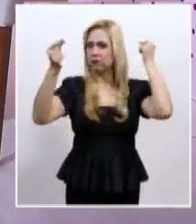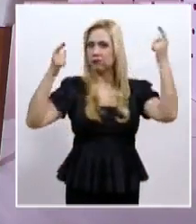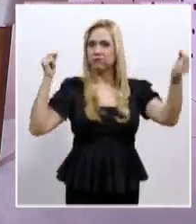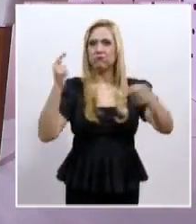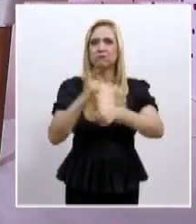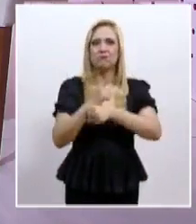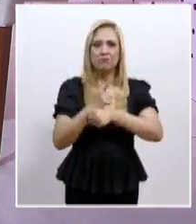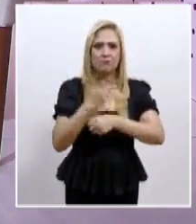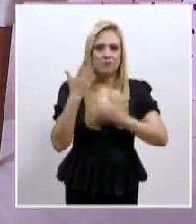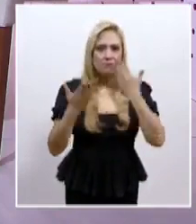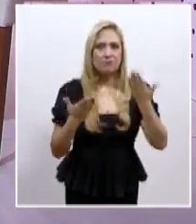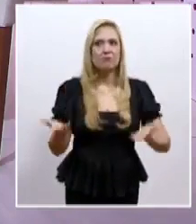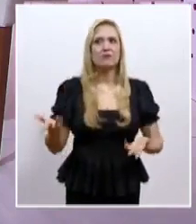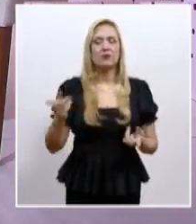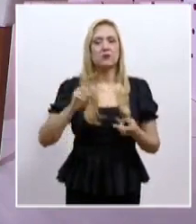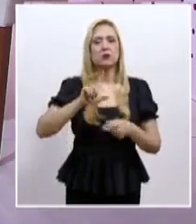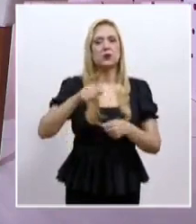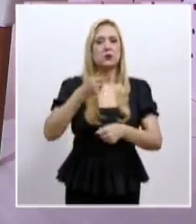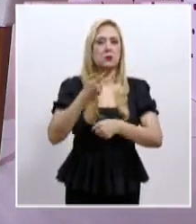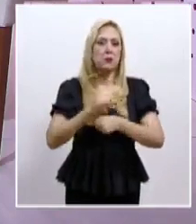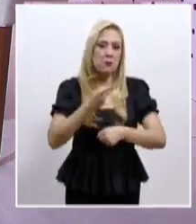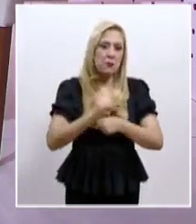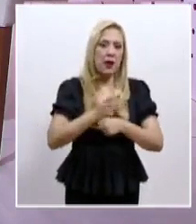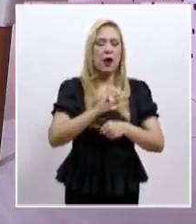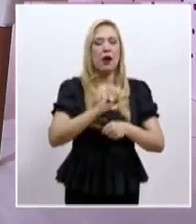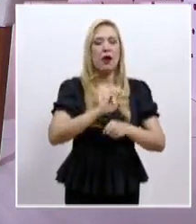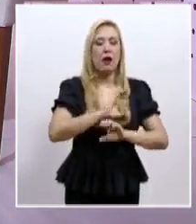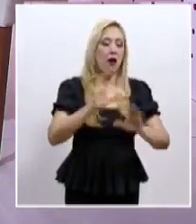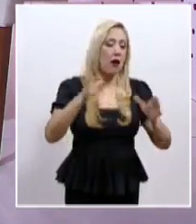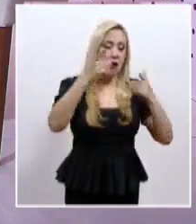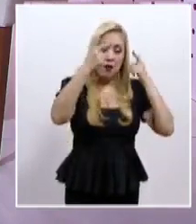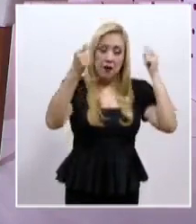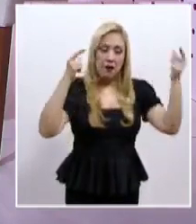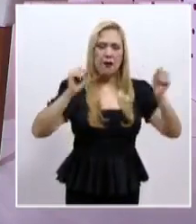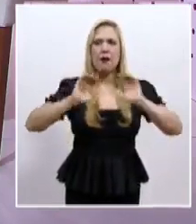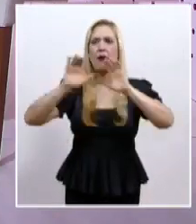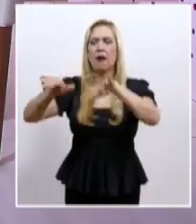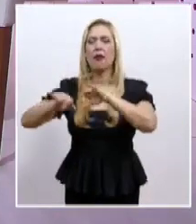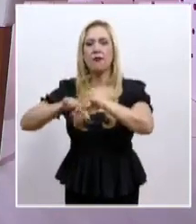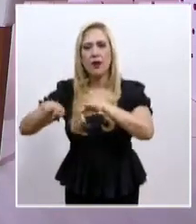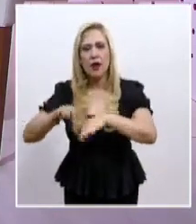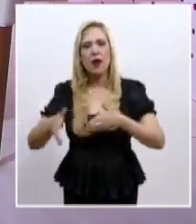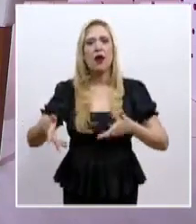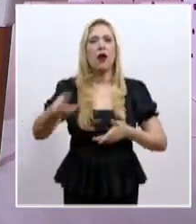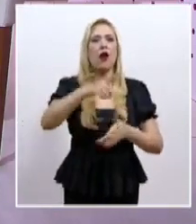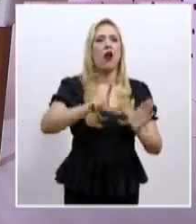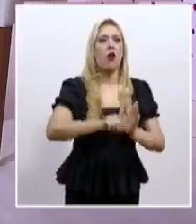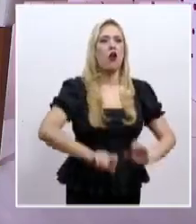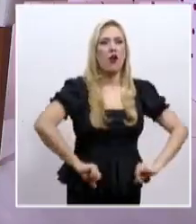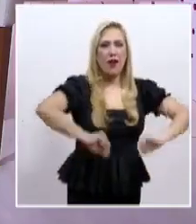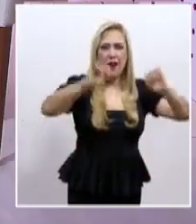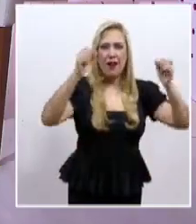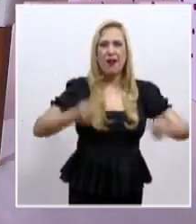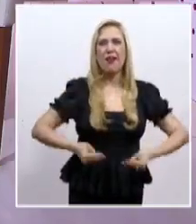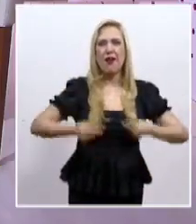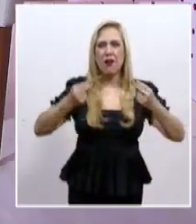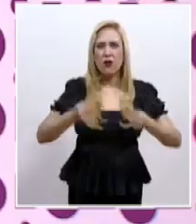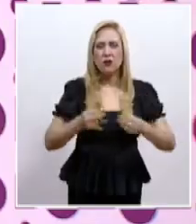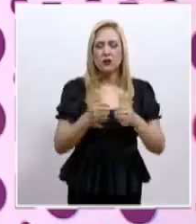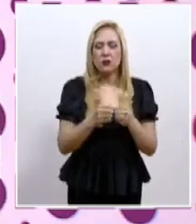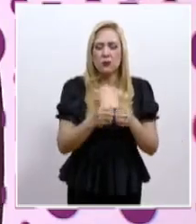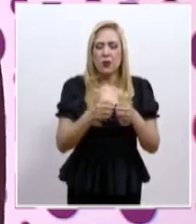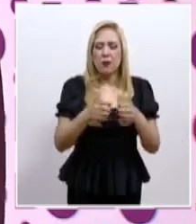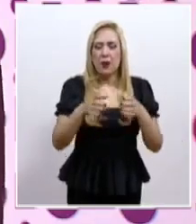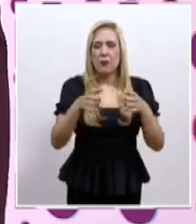de la preparatoria a trabajar. Tiene que venir de las personas que ponen negocios pequeños y estos negocios luego crecen,